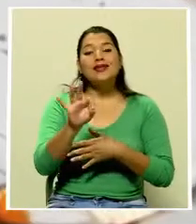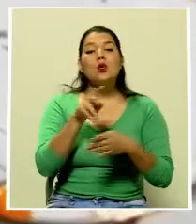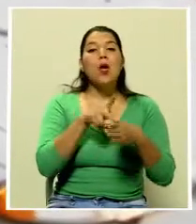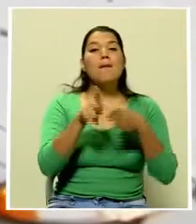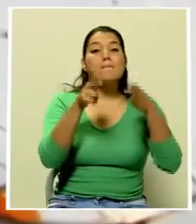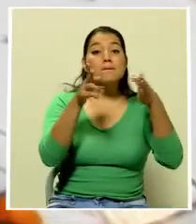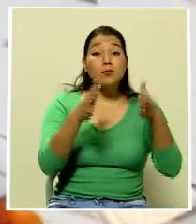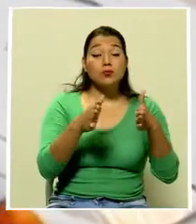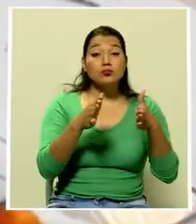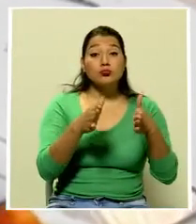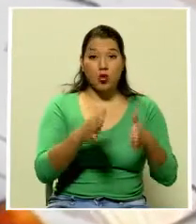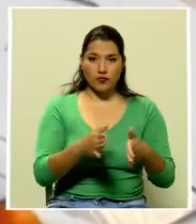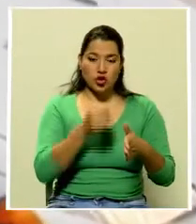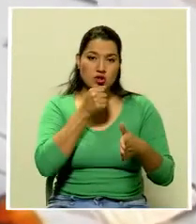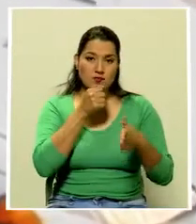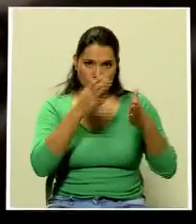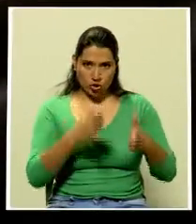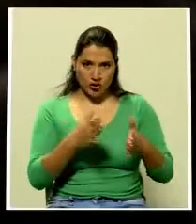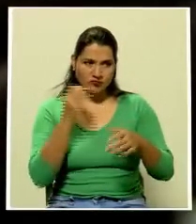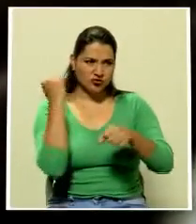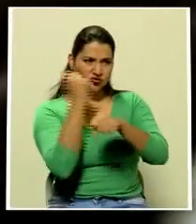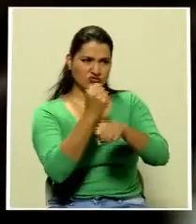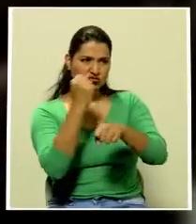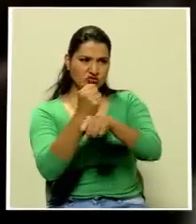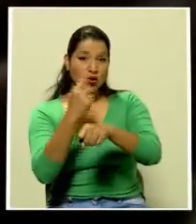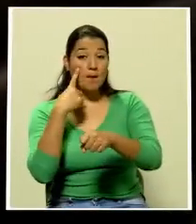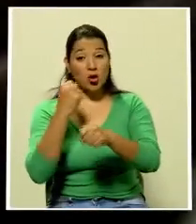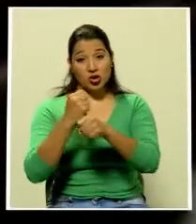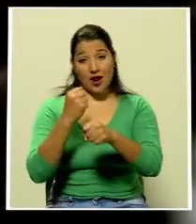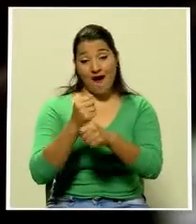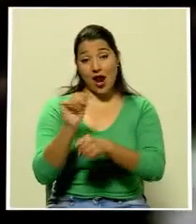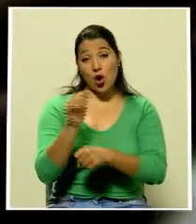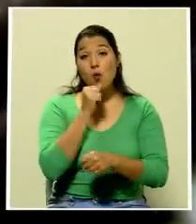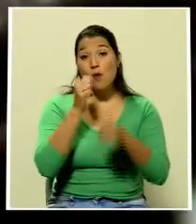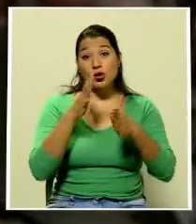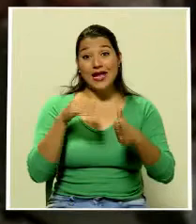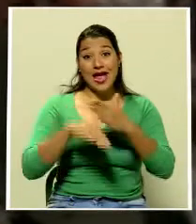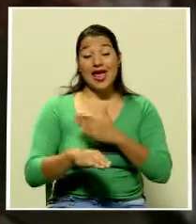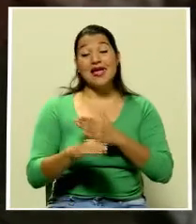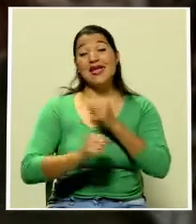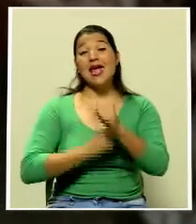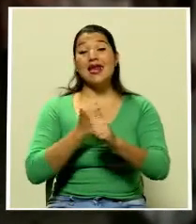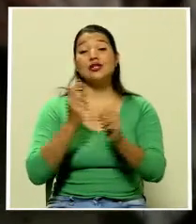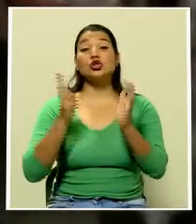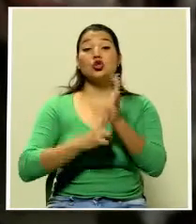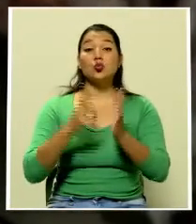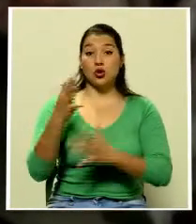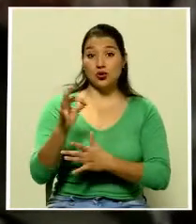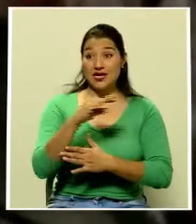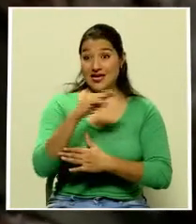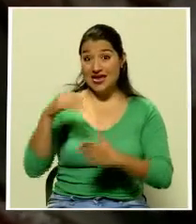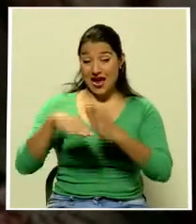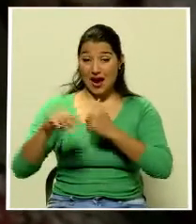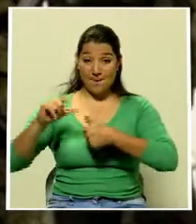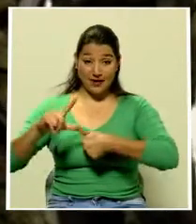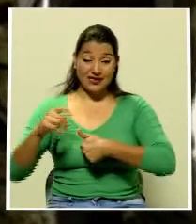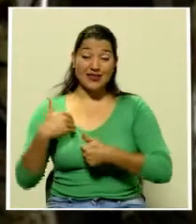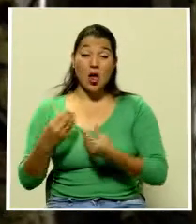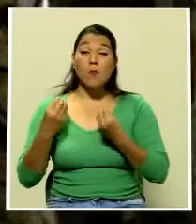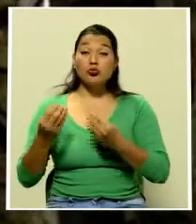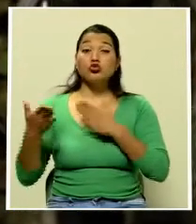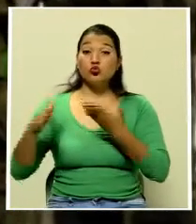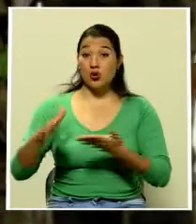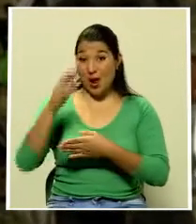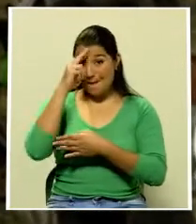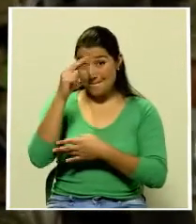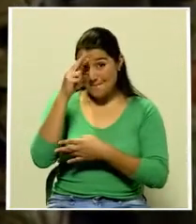fueron asesinados por ejercer su profesión en el año 2019. Y América Latina es la región con más muertes. Solo en México,